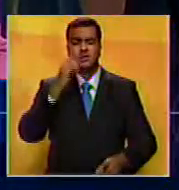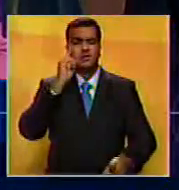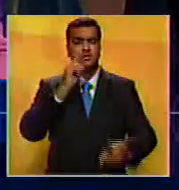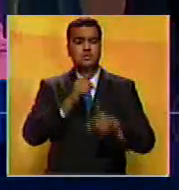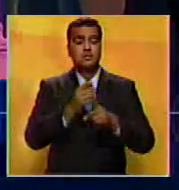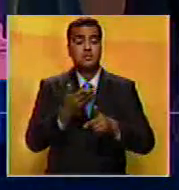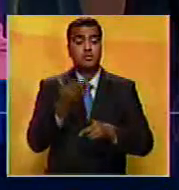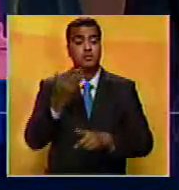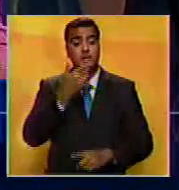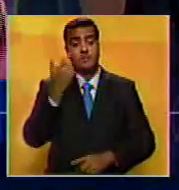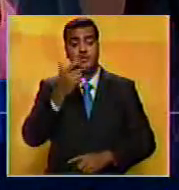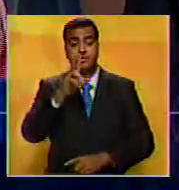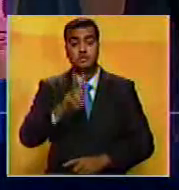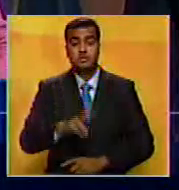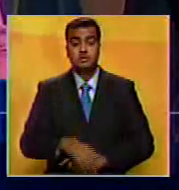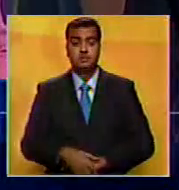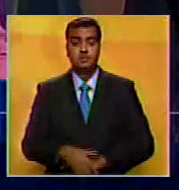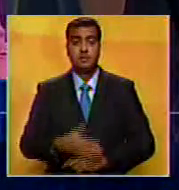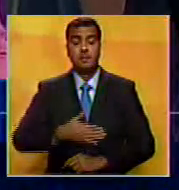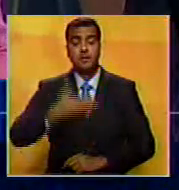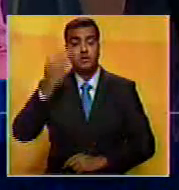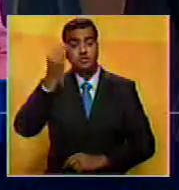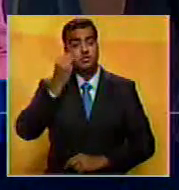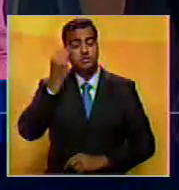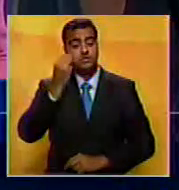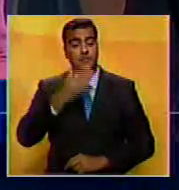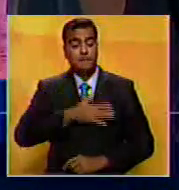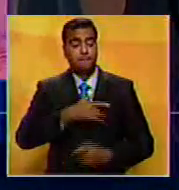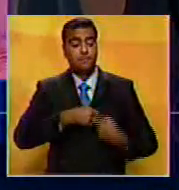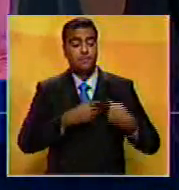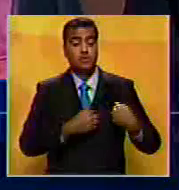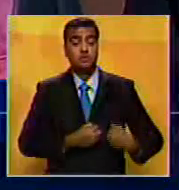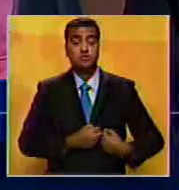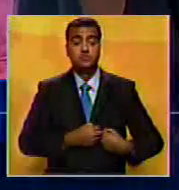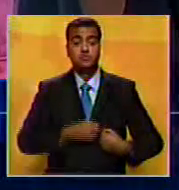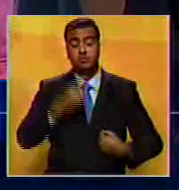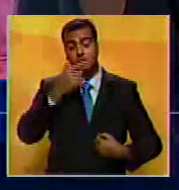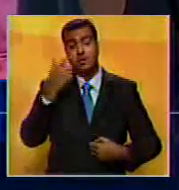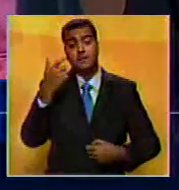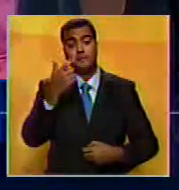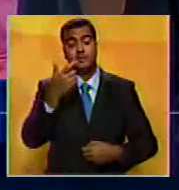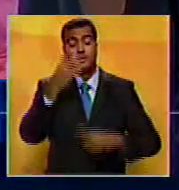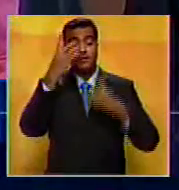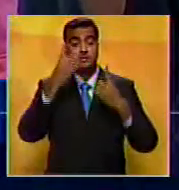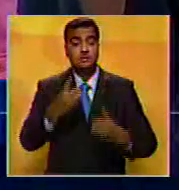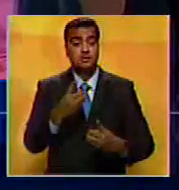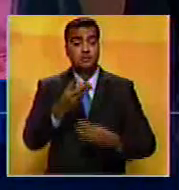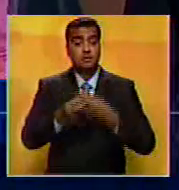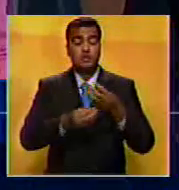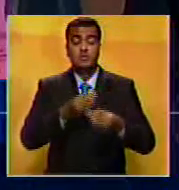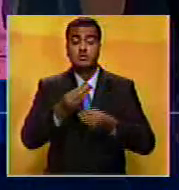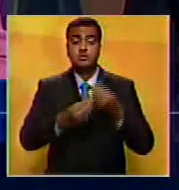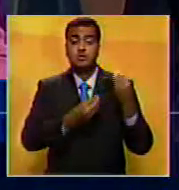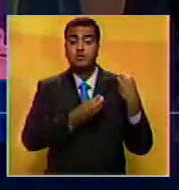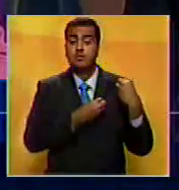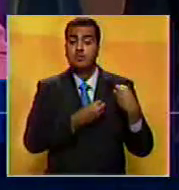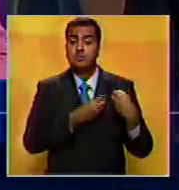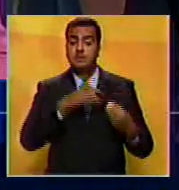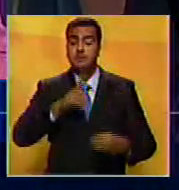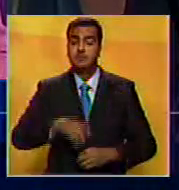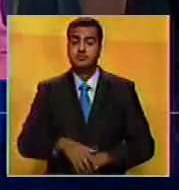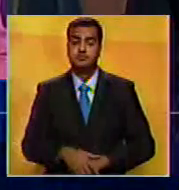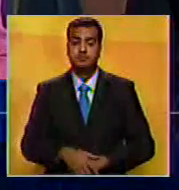marca el pueblo de Venezuela, y en mi conciencia y en mi corazón, por la patria, decido la actuación como jefa de la